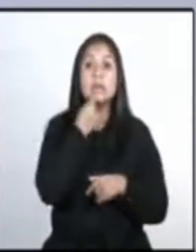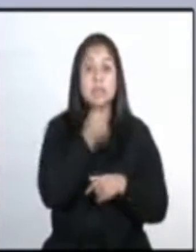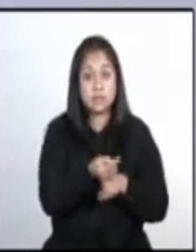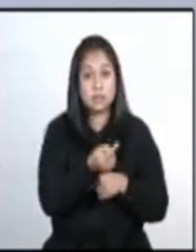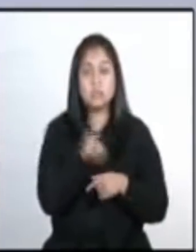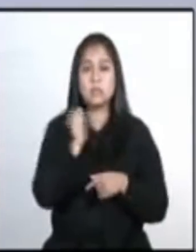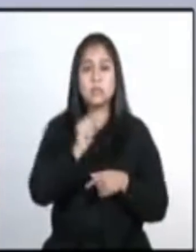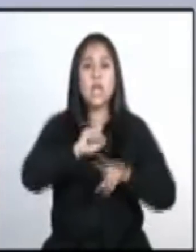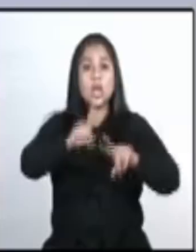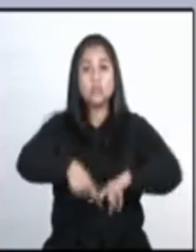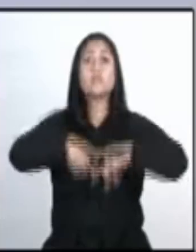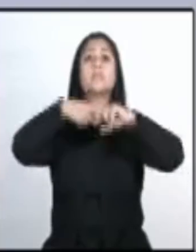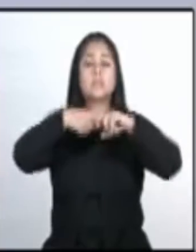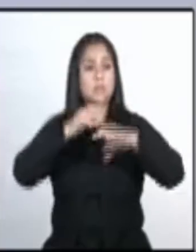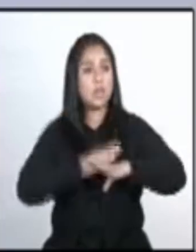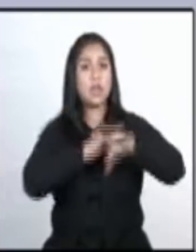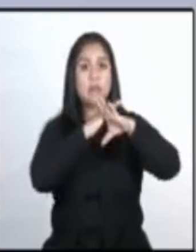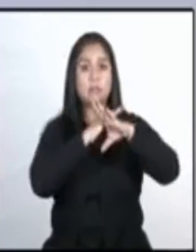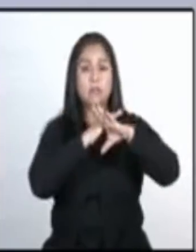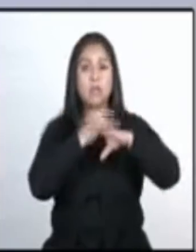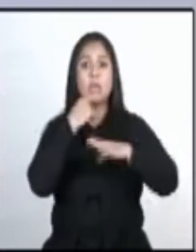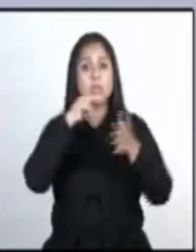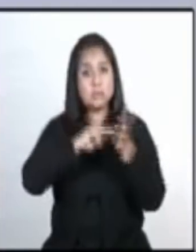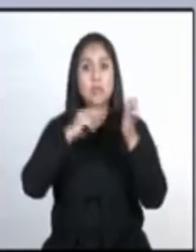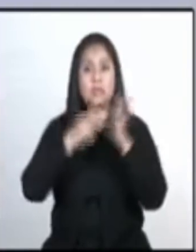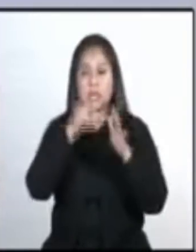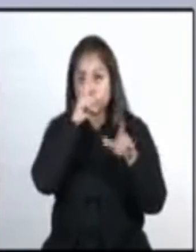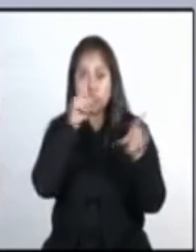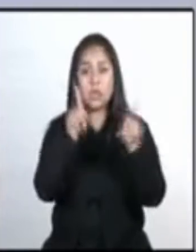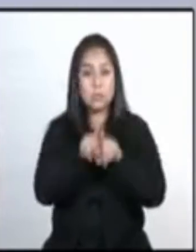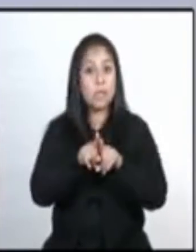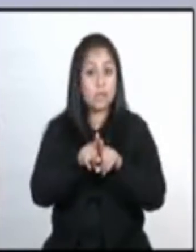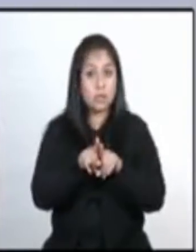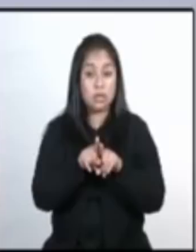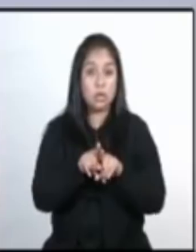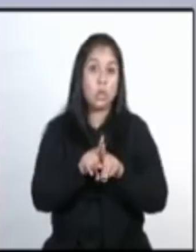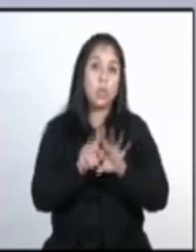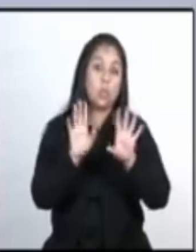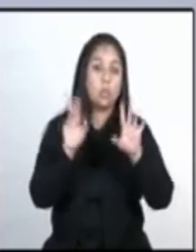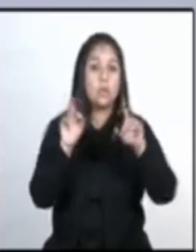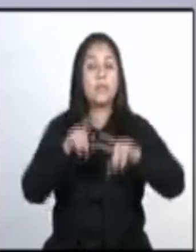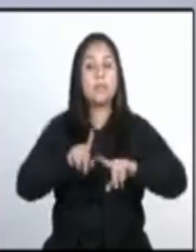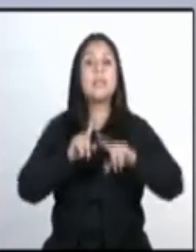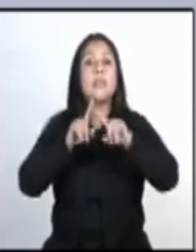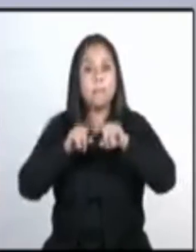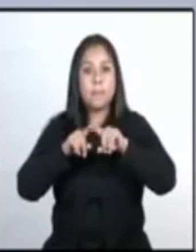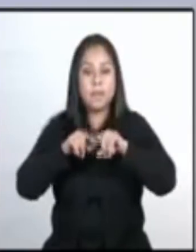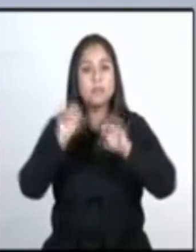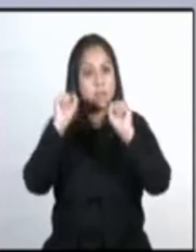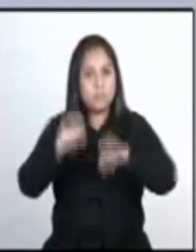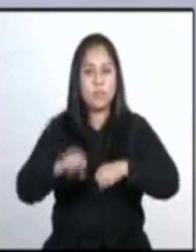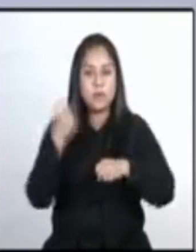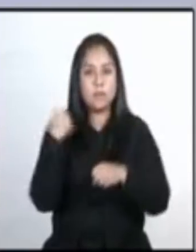considerado que la suspensión de garantías constituye también una situación excepcional, según la cual resulta lícito